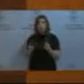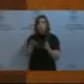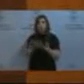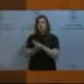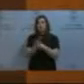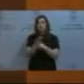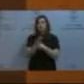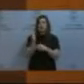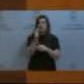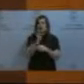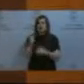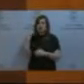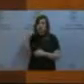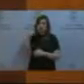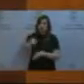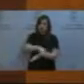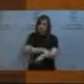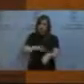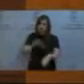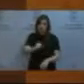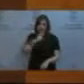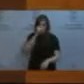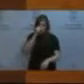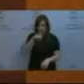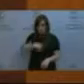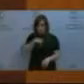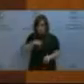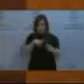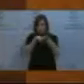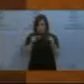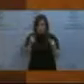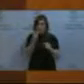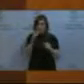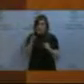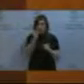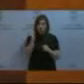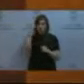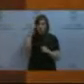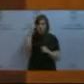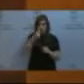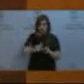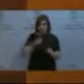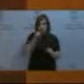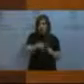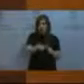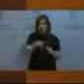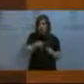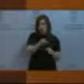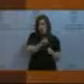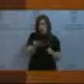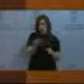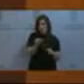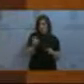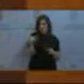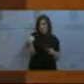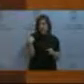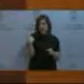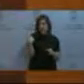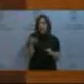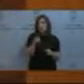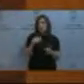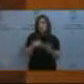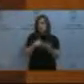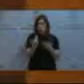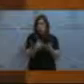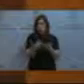años de gobierno socialista en esta región. De 30 años que hoy o estas semanas estamos leyendo los